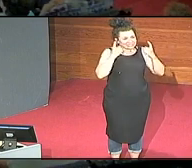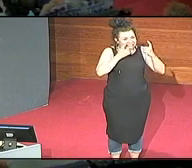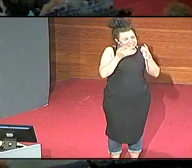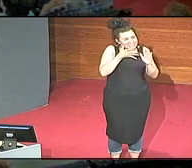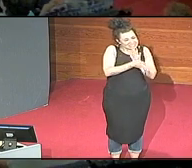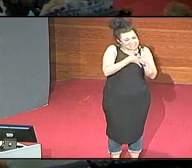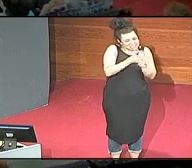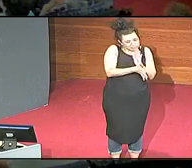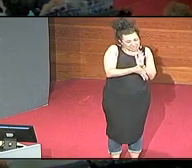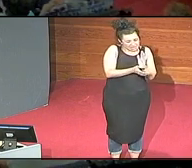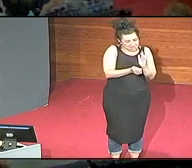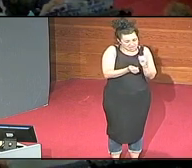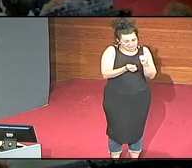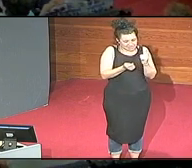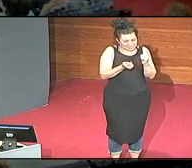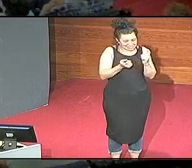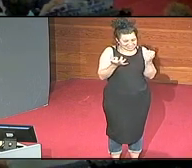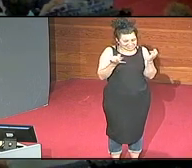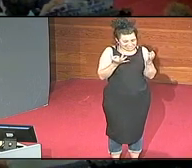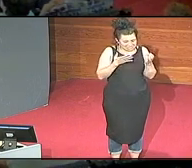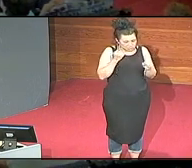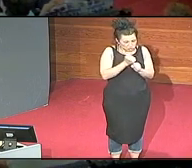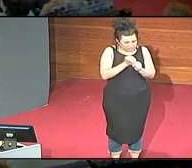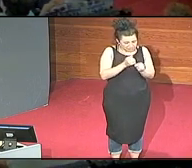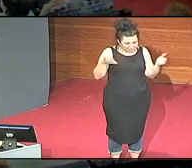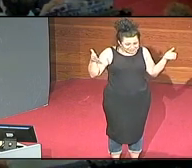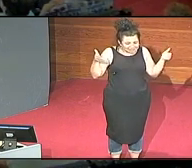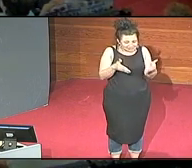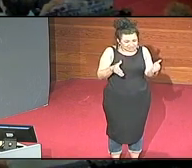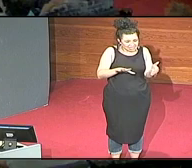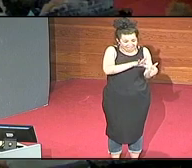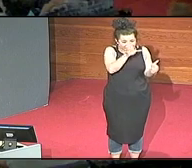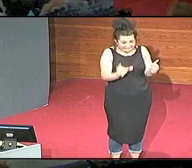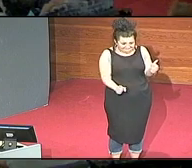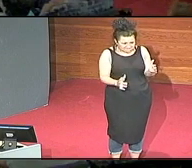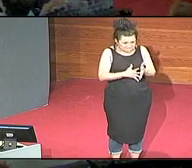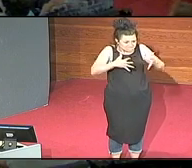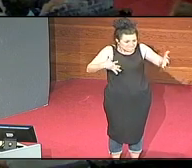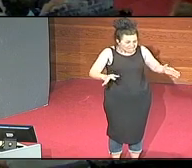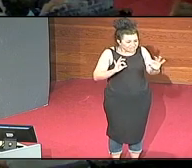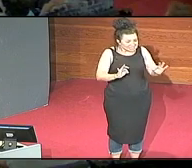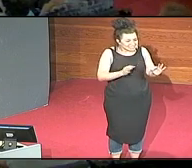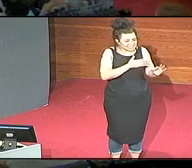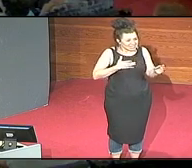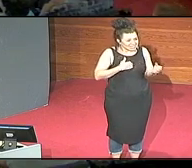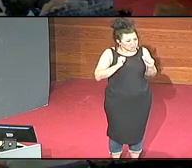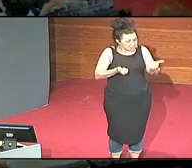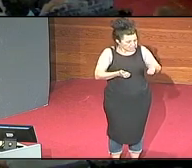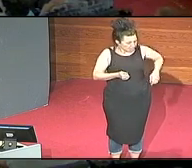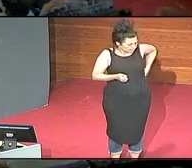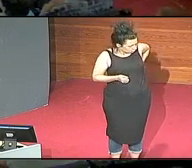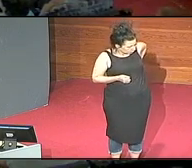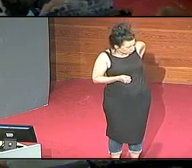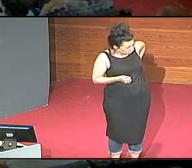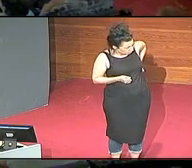trabajar dedicarle la profesión a este continente tan tan grande y quería empezar con una historia porque creo que los prejuicios